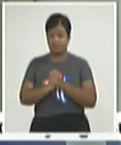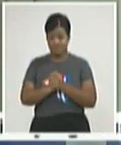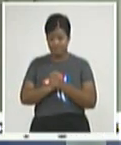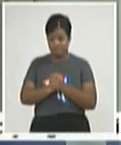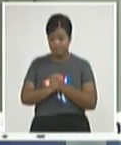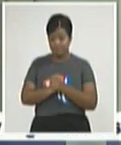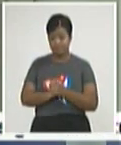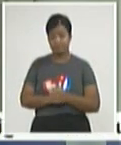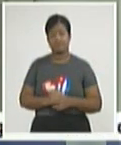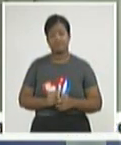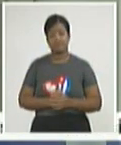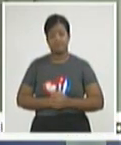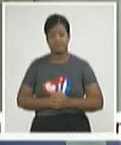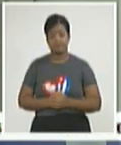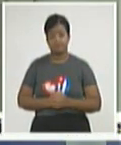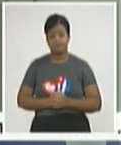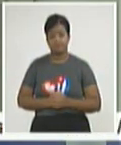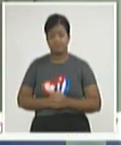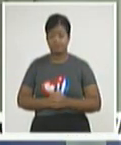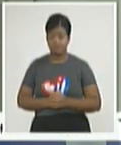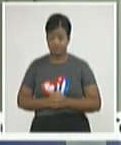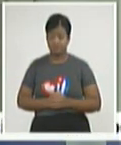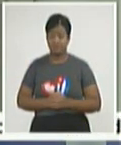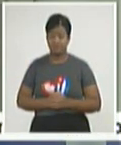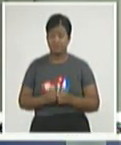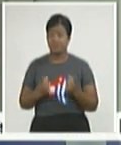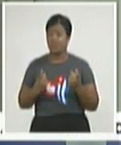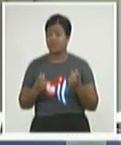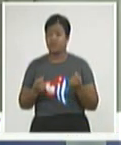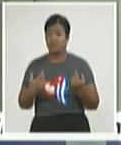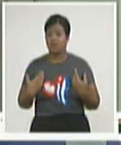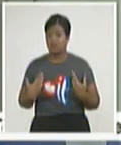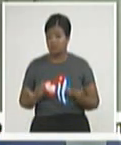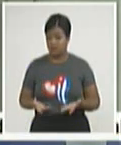amistades, y realmente lo que nos queda es